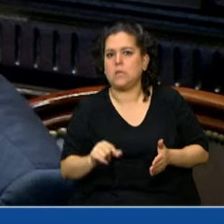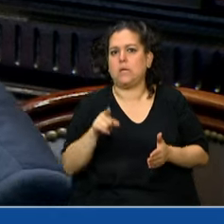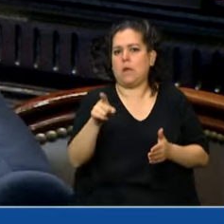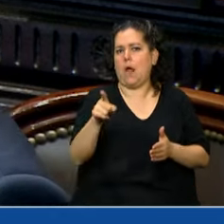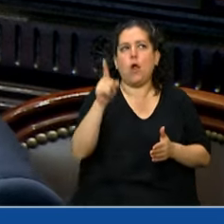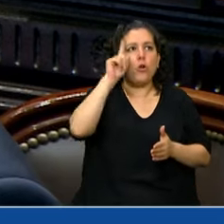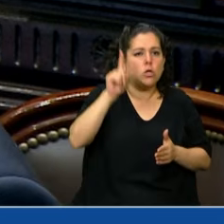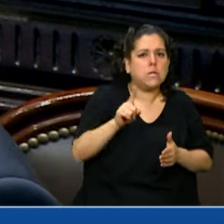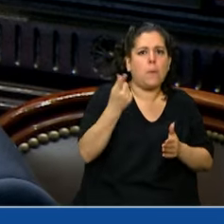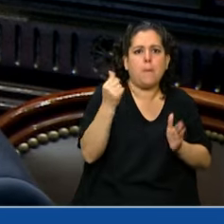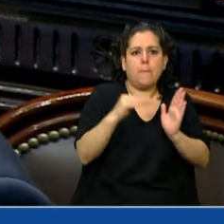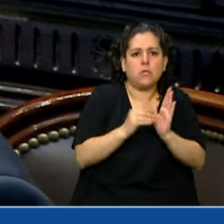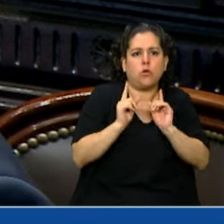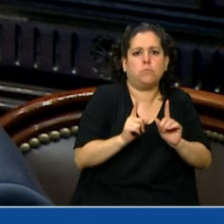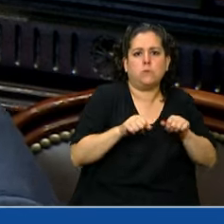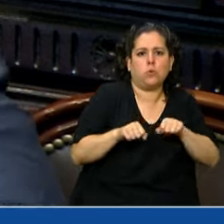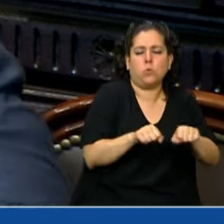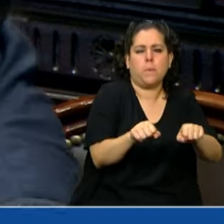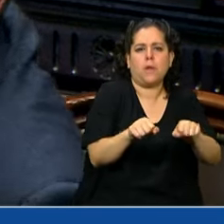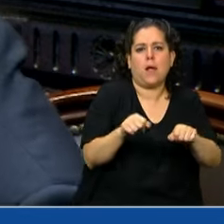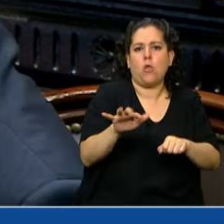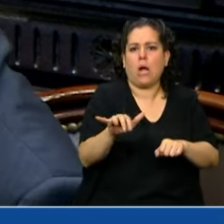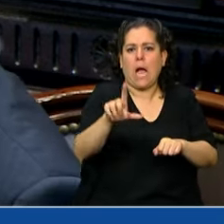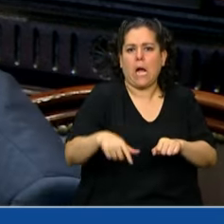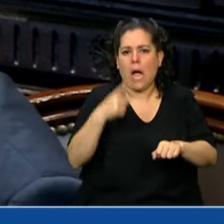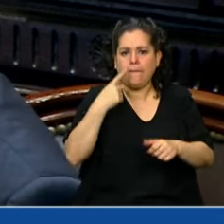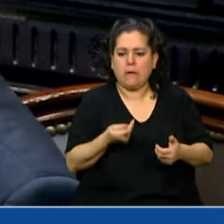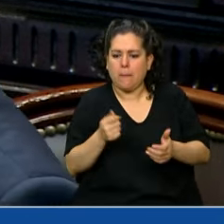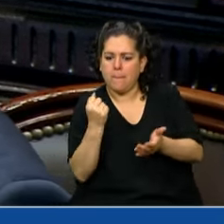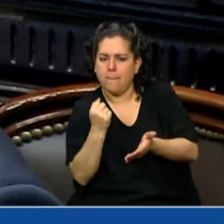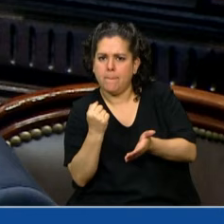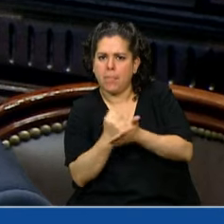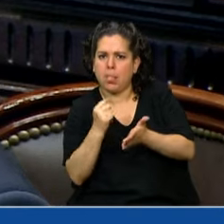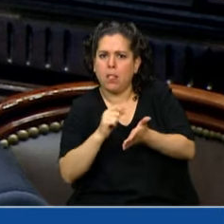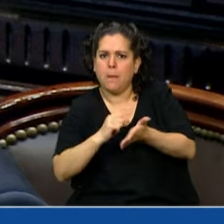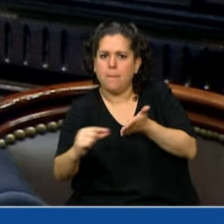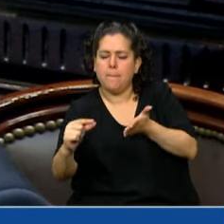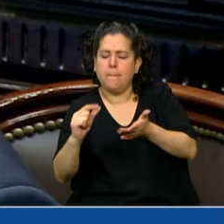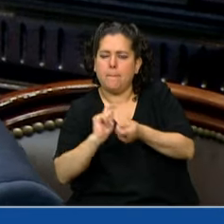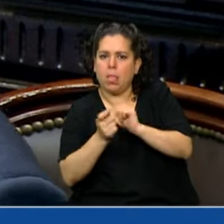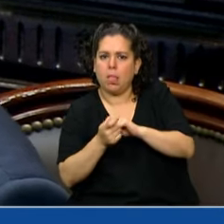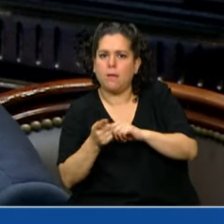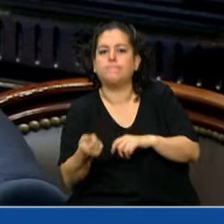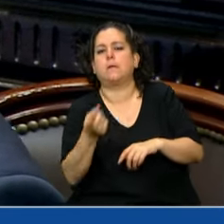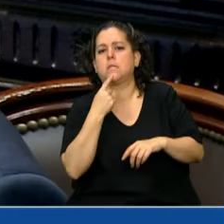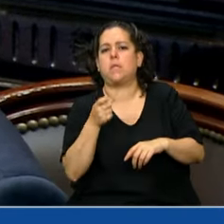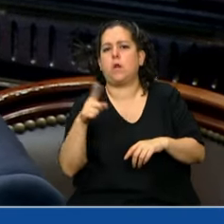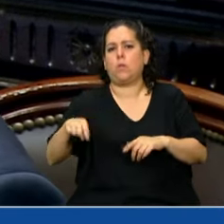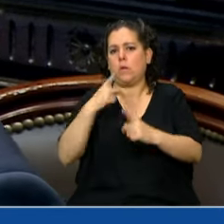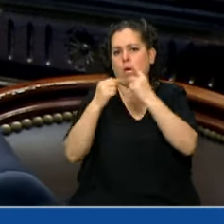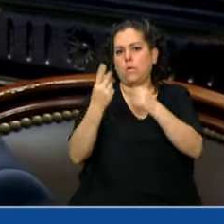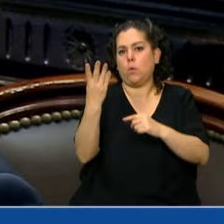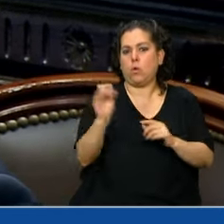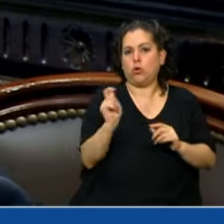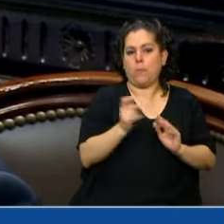sabe si los precios van a ser los mismos cuando llegue a la caja tener un año el mismo precio era imposible de eso al menos se dieron cuenta después de criticarnos los